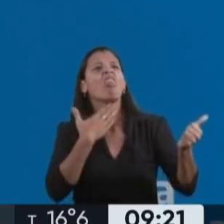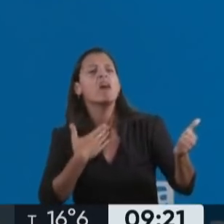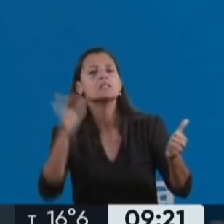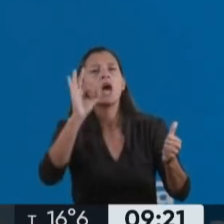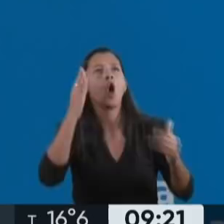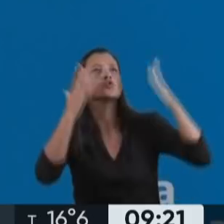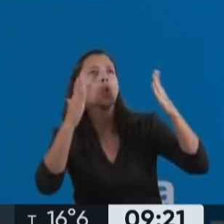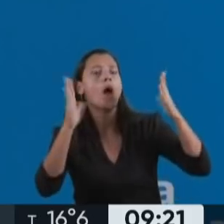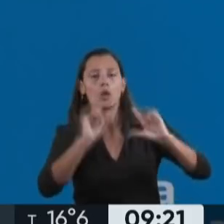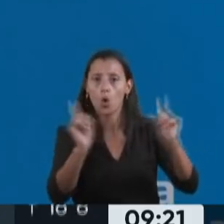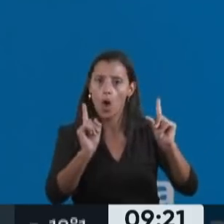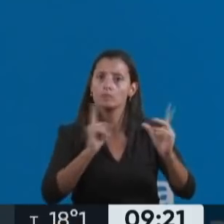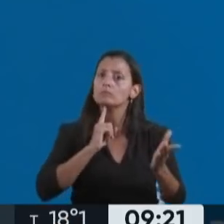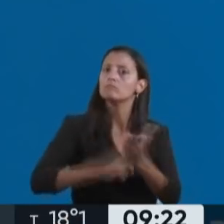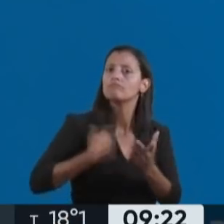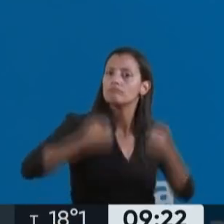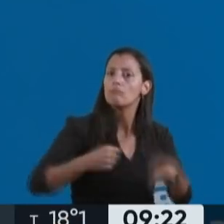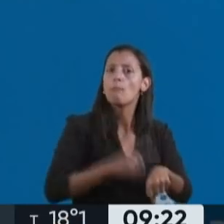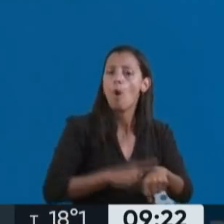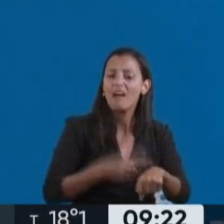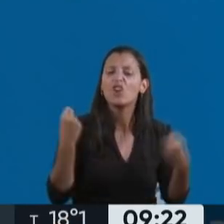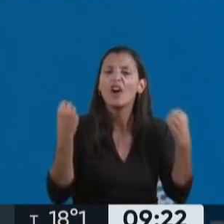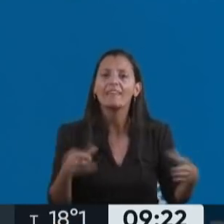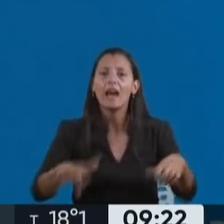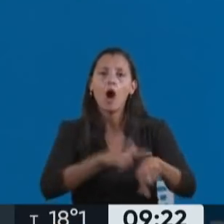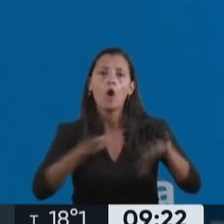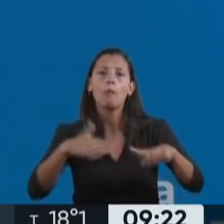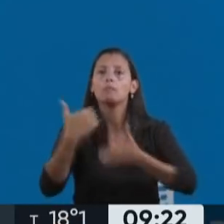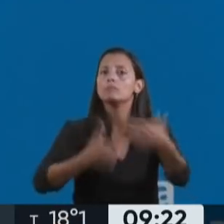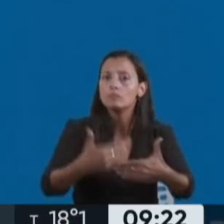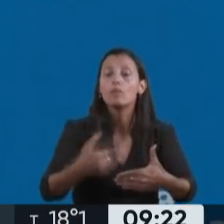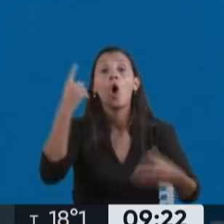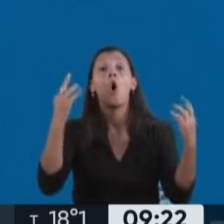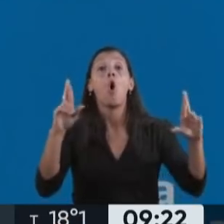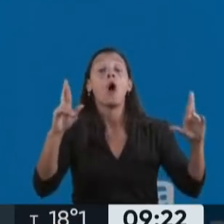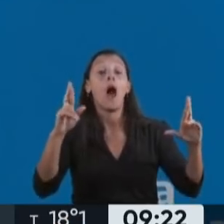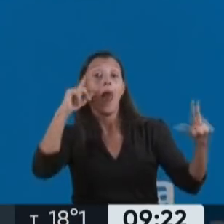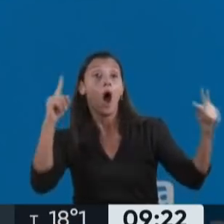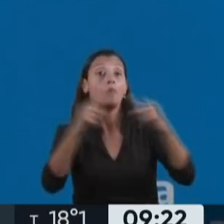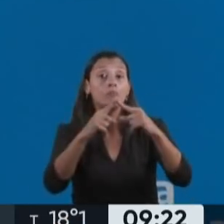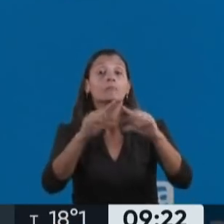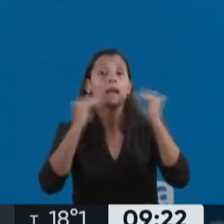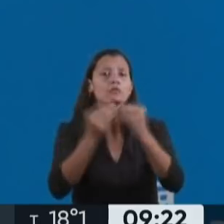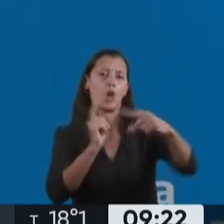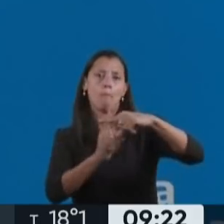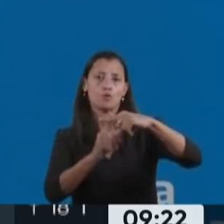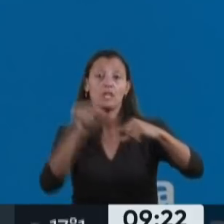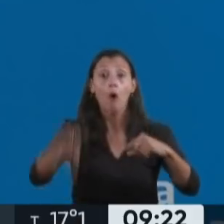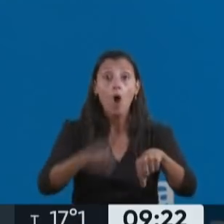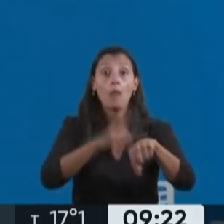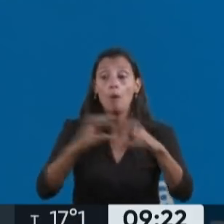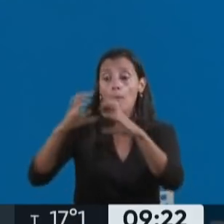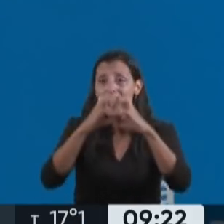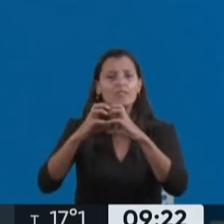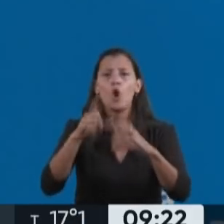individuales ni colectivos, sino con la negociación que se está llevando adelante y que esperemos que llegue al mejor de los términos. Y estamos en un punto de la negociación en el cual